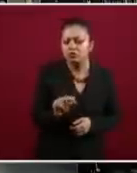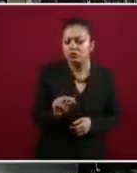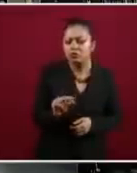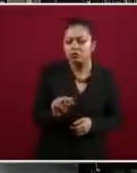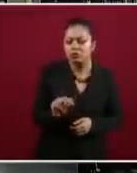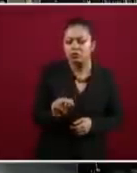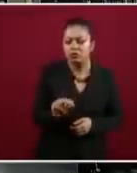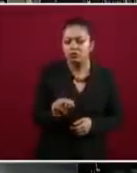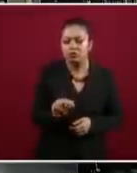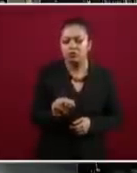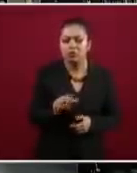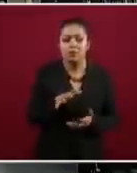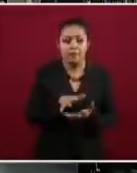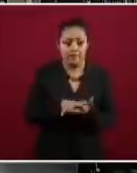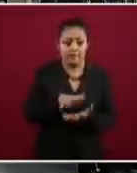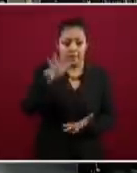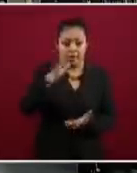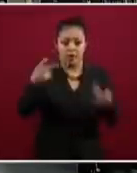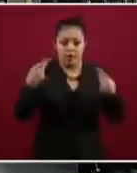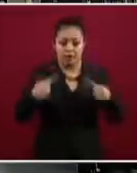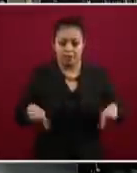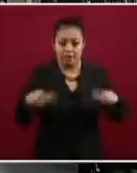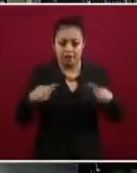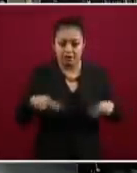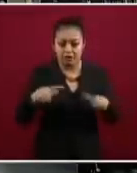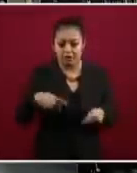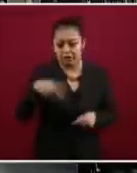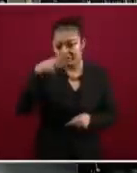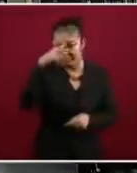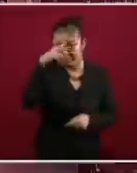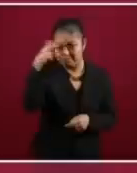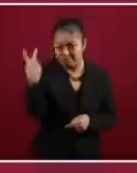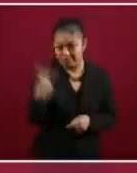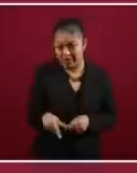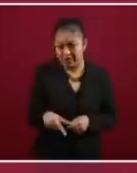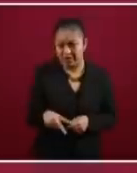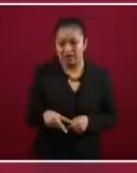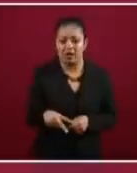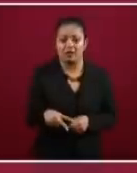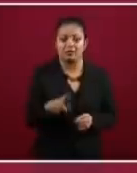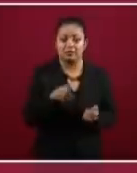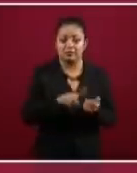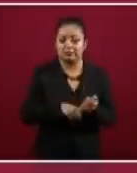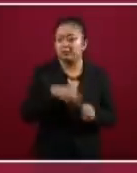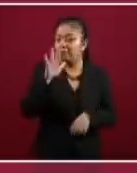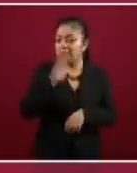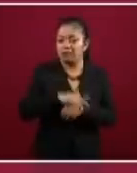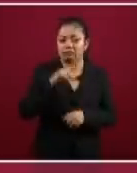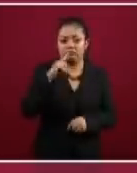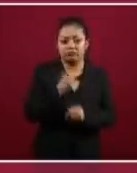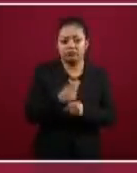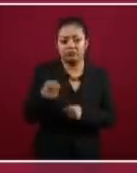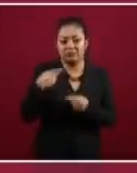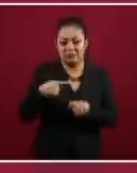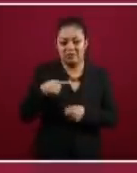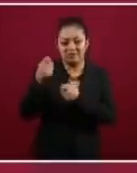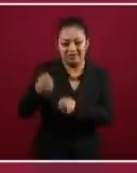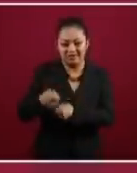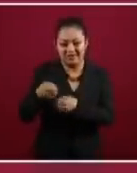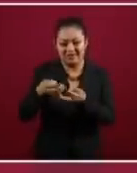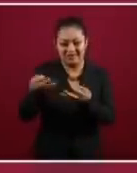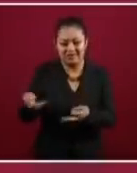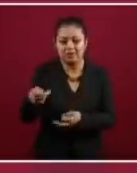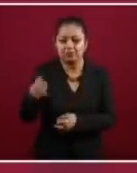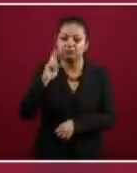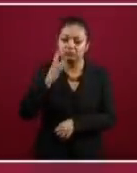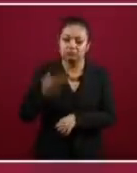la mayoría de los ciudadanos mexicanos y más los campesinos son responsables